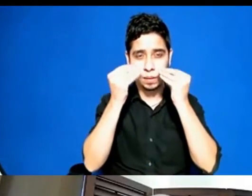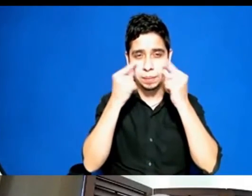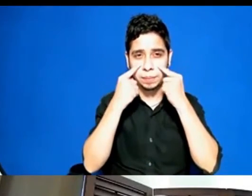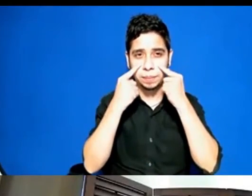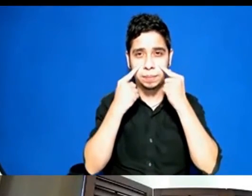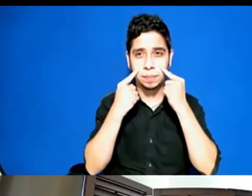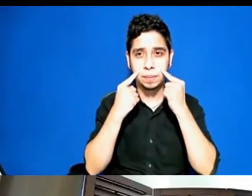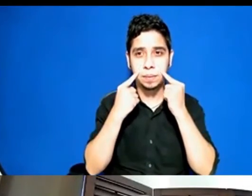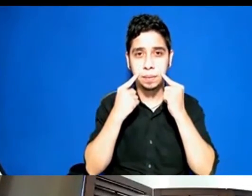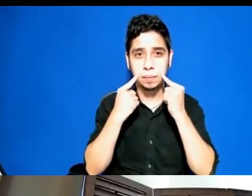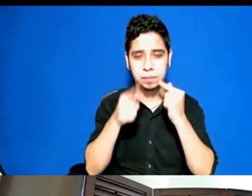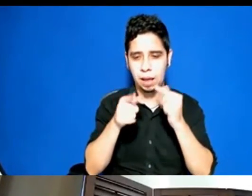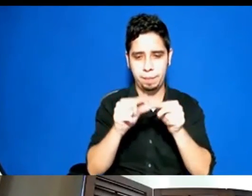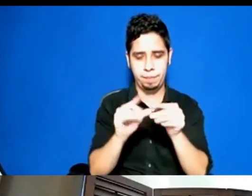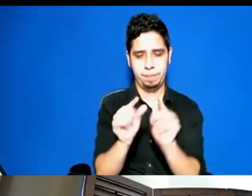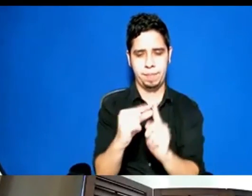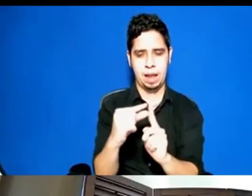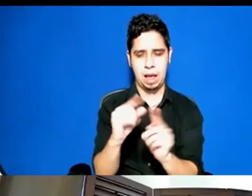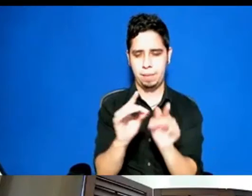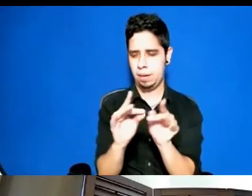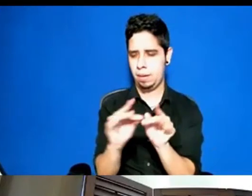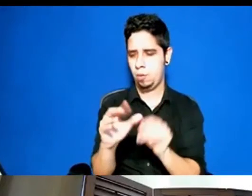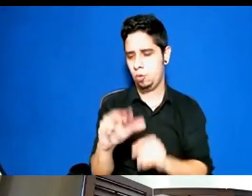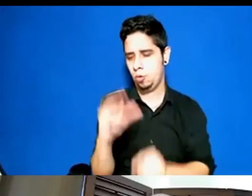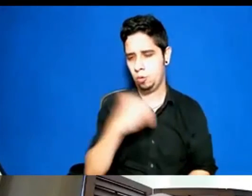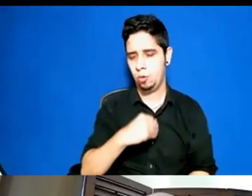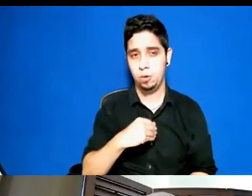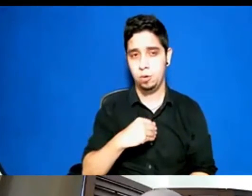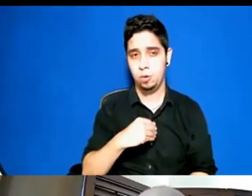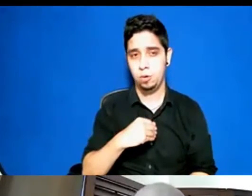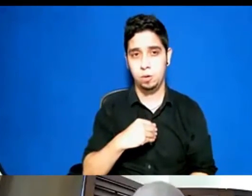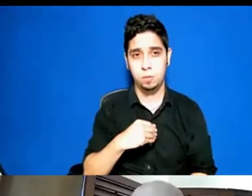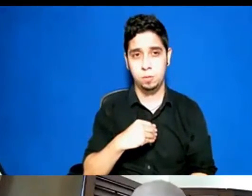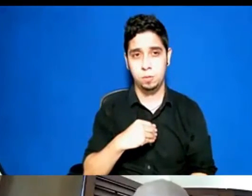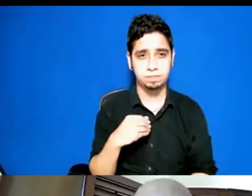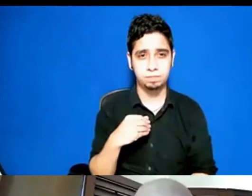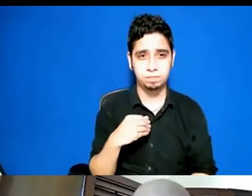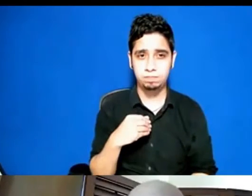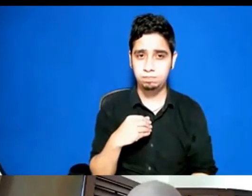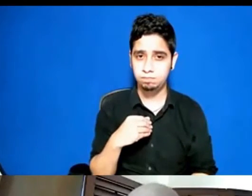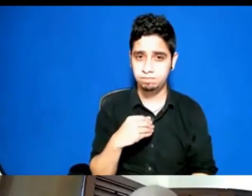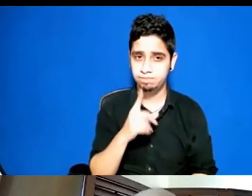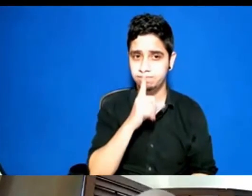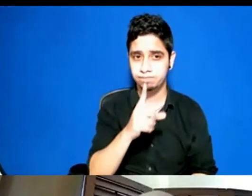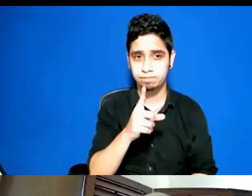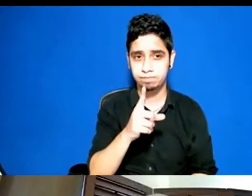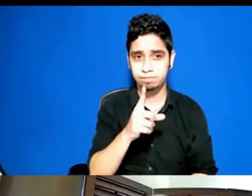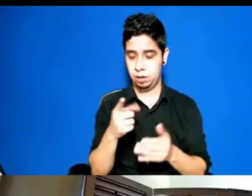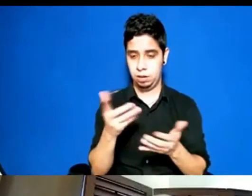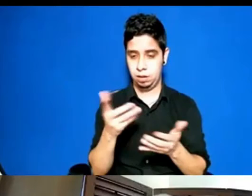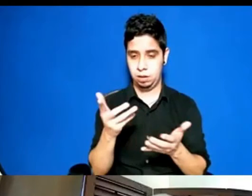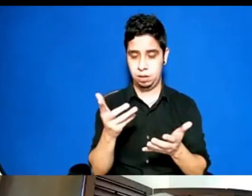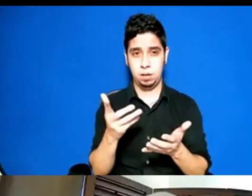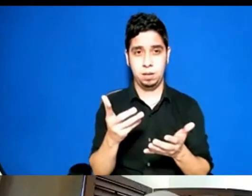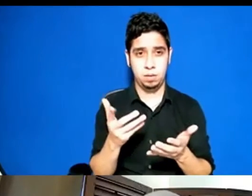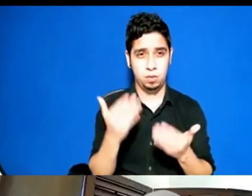Porque soy yo, bueno, los artistas. Porque es verdad. Bueno, y que hay algo, no